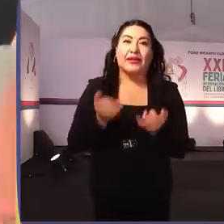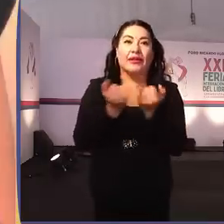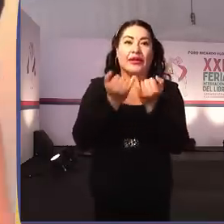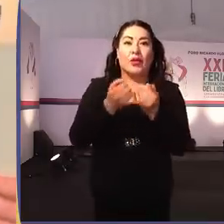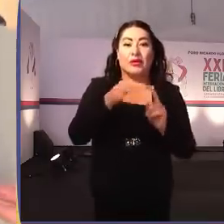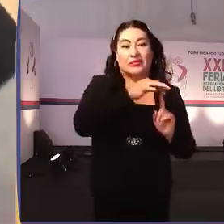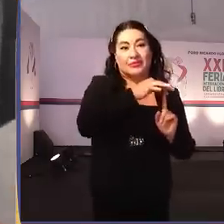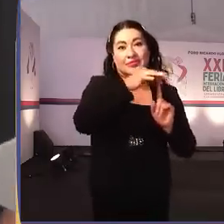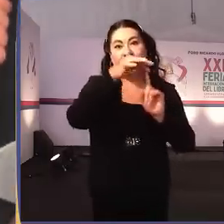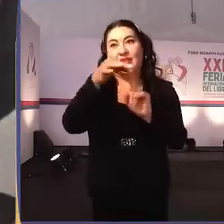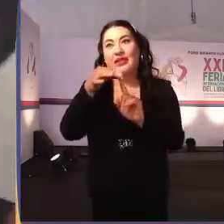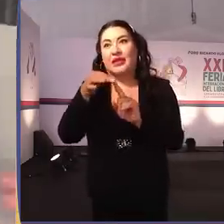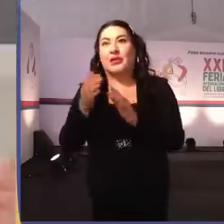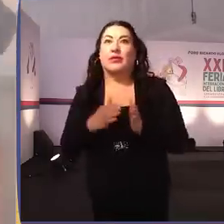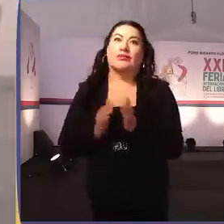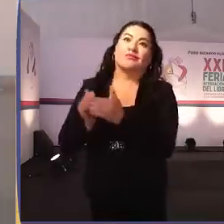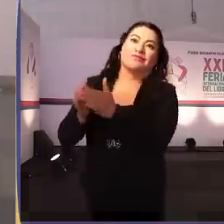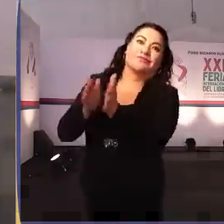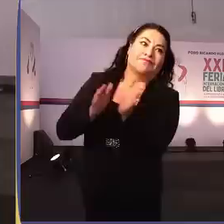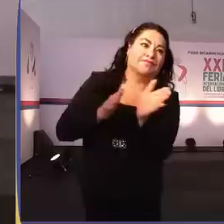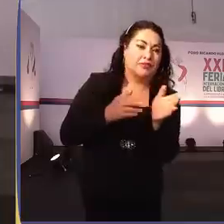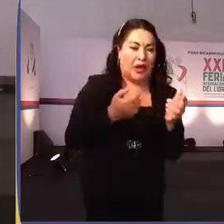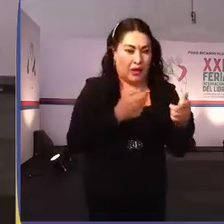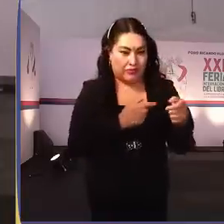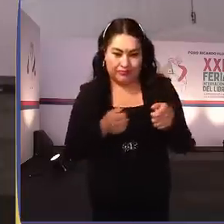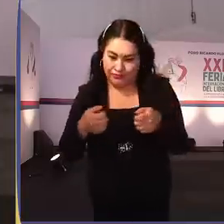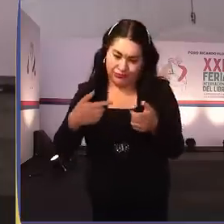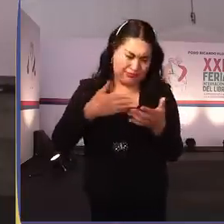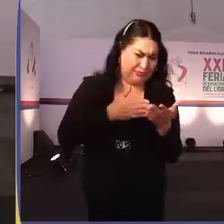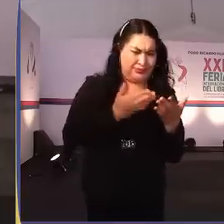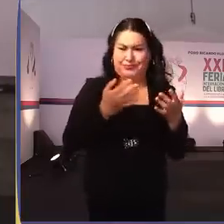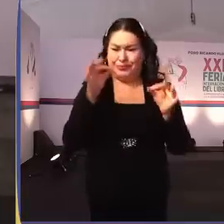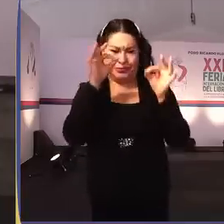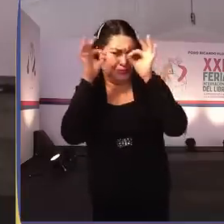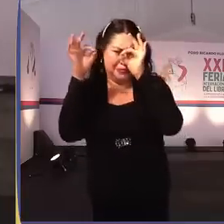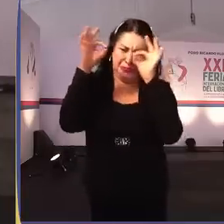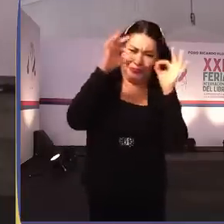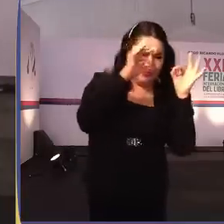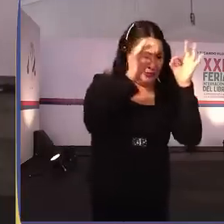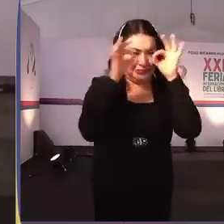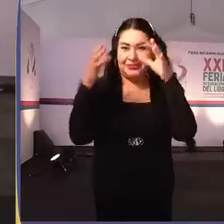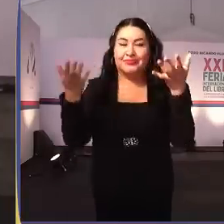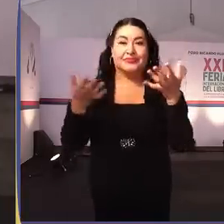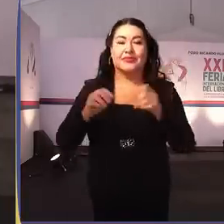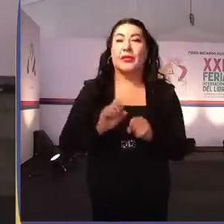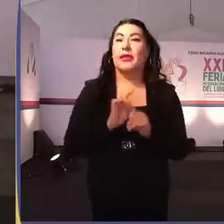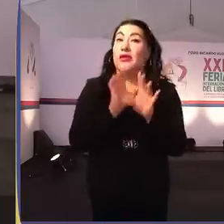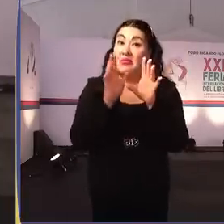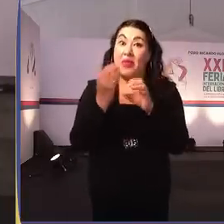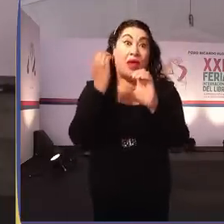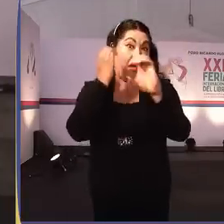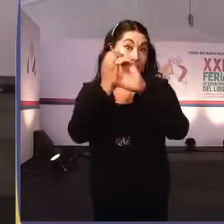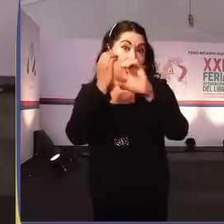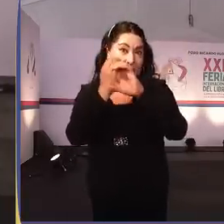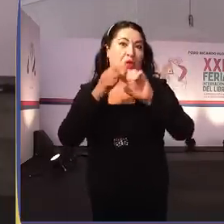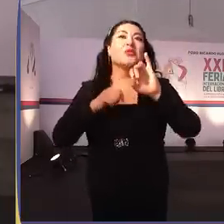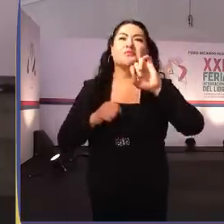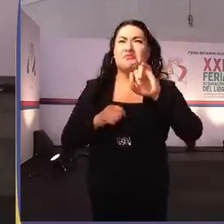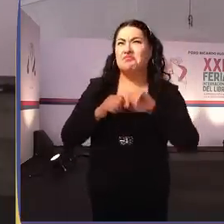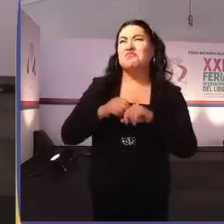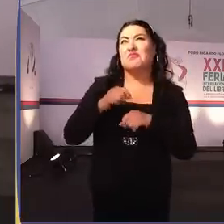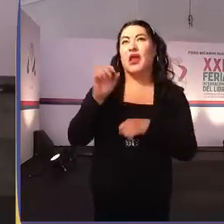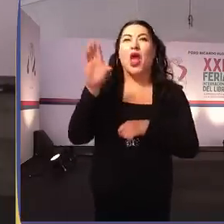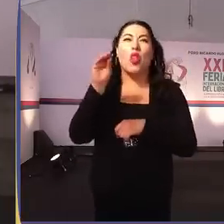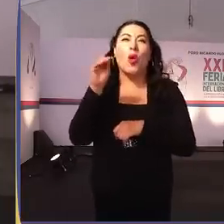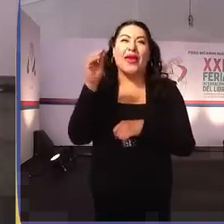una vuelta, se me va la letra así, el ojo, ¿no? En autobús, por ejemplo, puede ser, porque van a 90